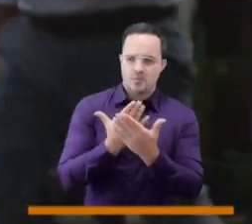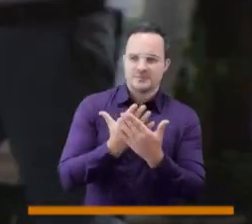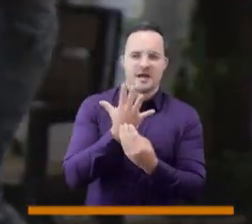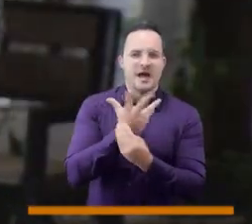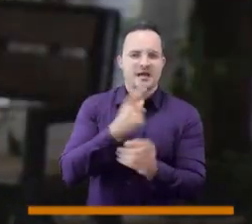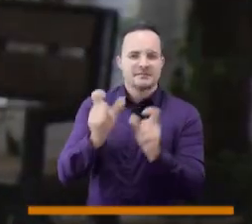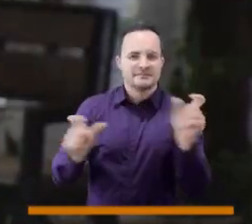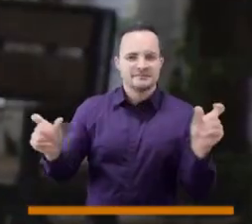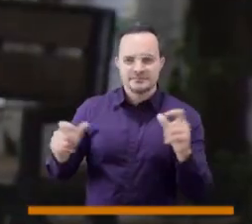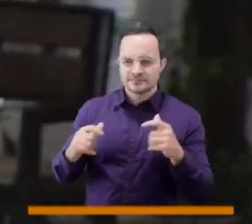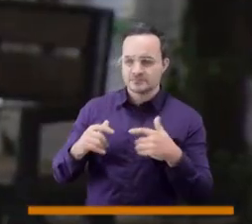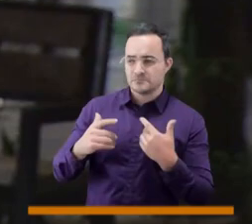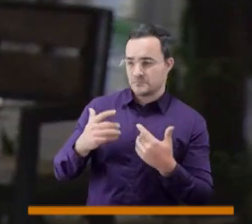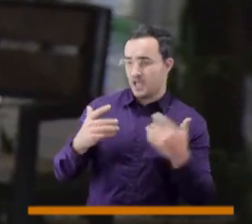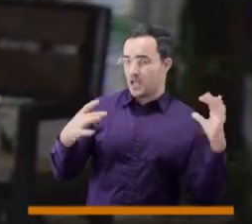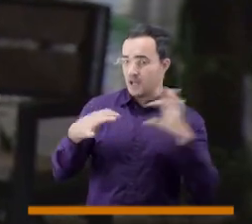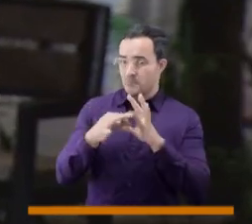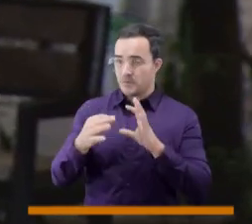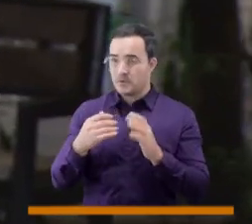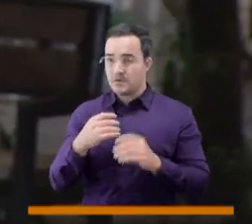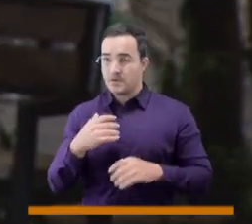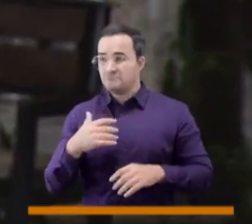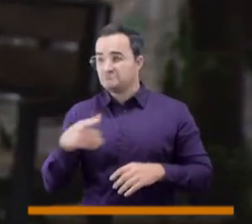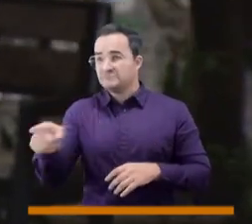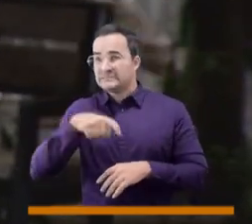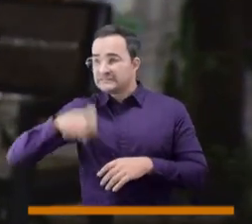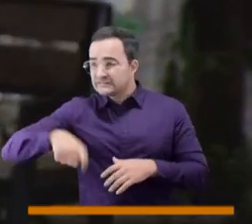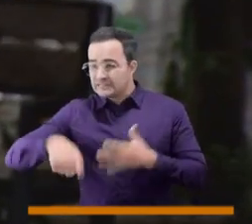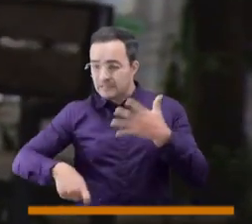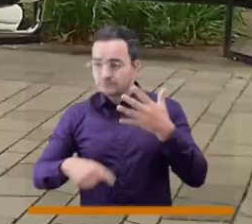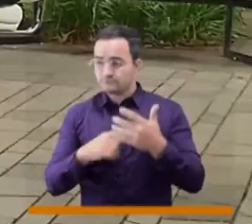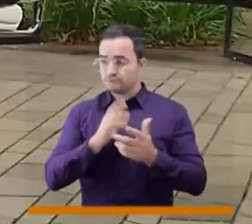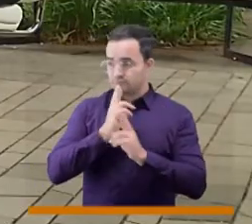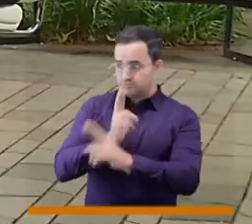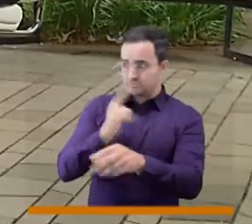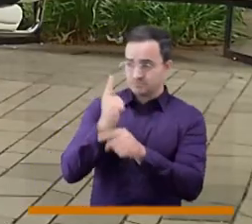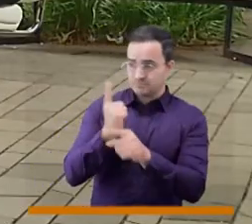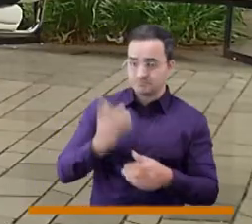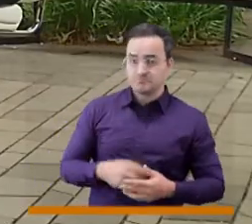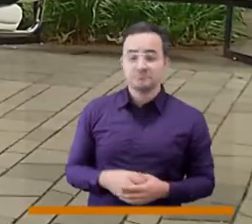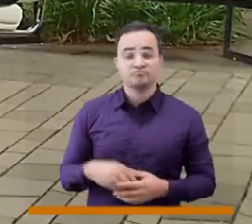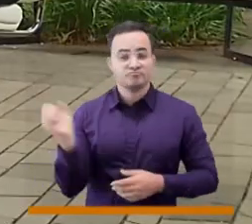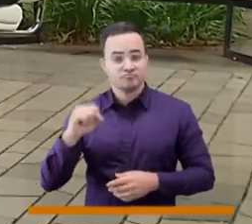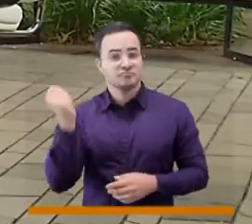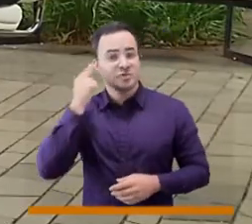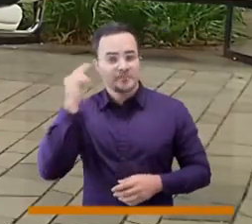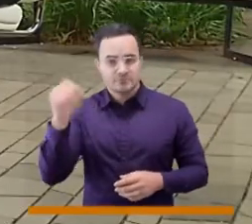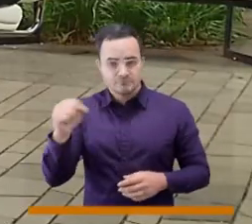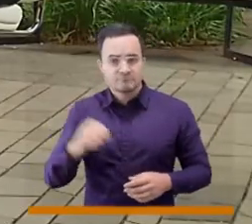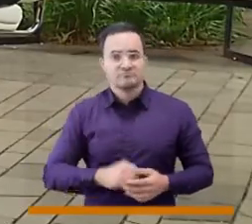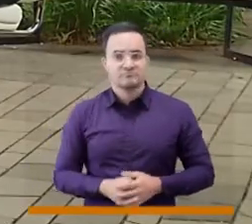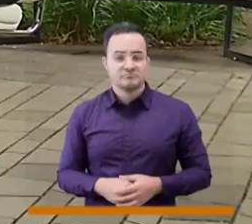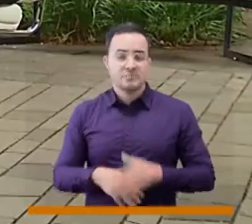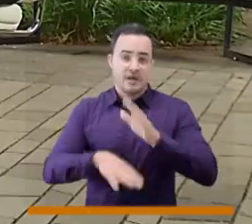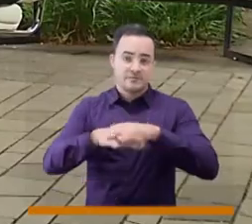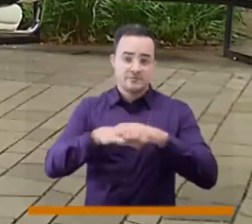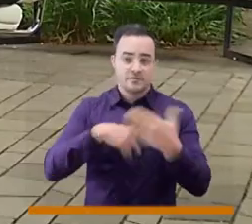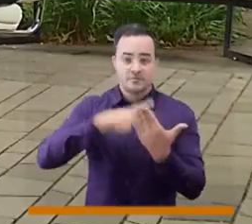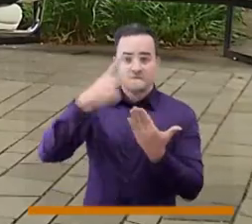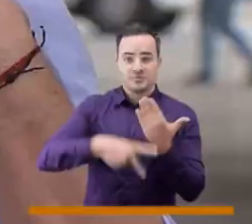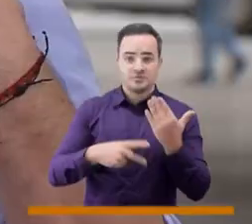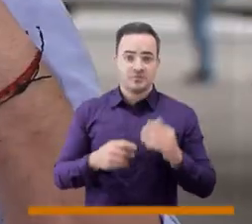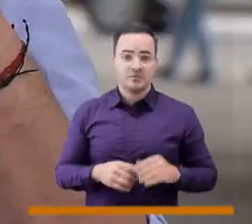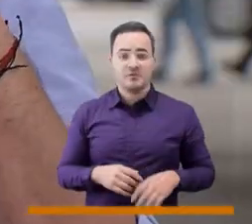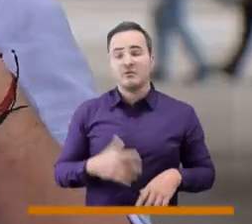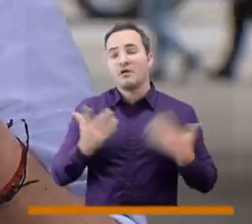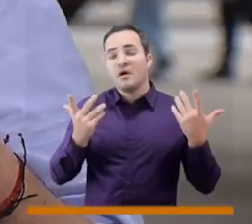¿Eso podría resolver todos esos asuntos que nos están manifestando en el día de hoy, concejal? Yo creo que sí, por eso apostamos. Además,